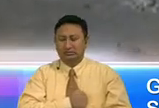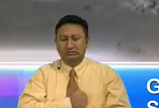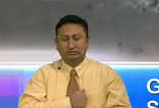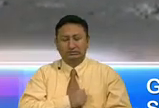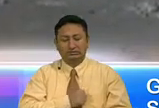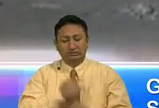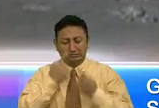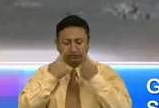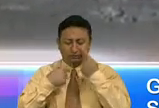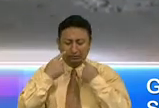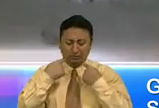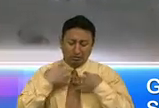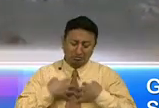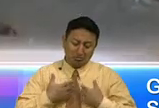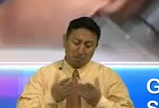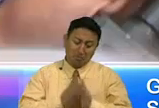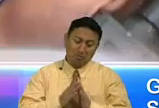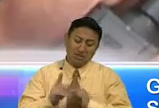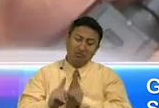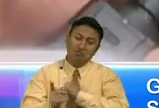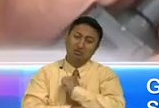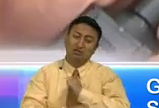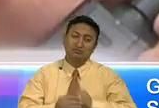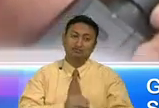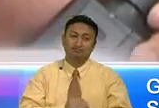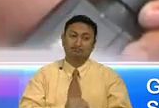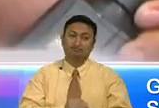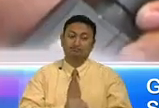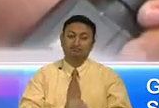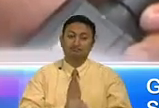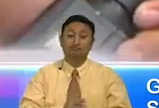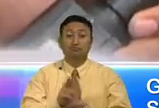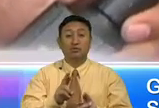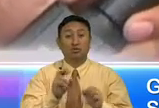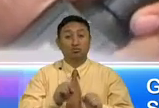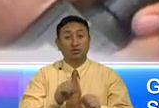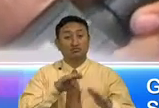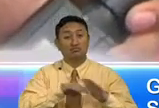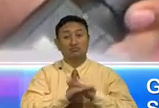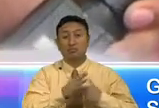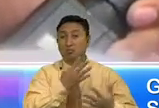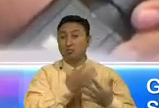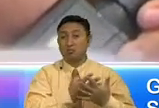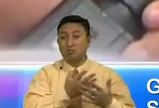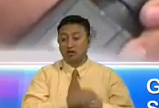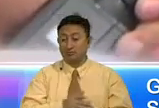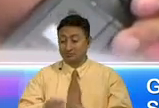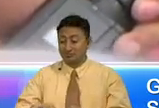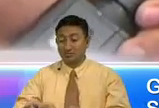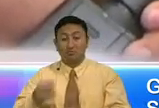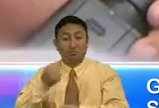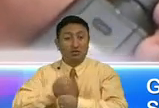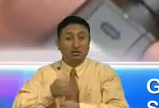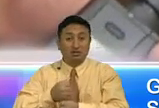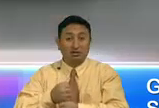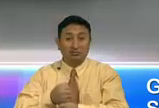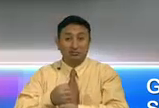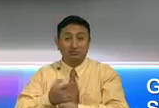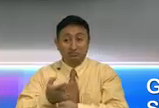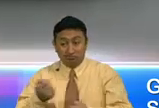llanto reclaman justicia. Esperamos nomás que lo metan preso. Sale a la calle a buscar el pan de Dios y no espera que lo